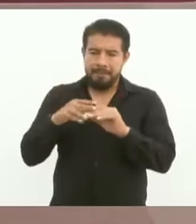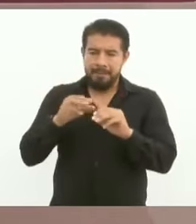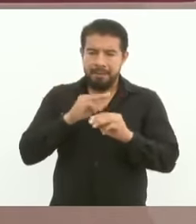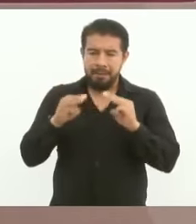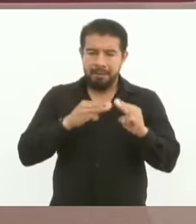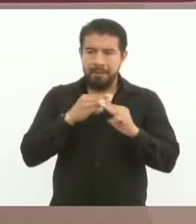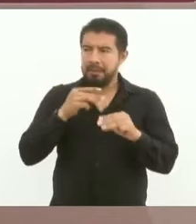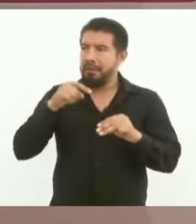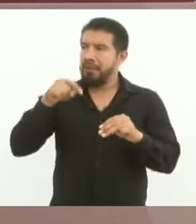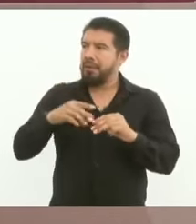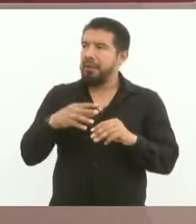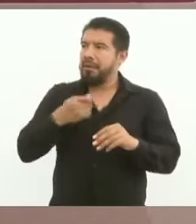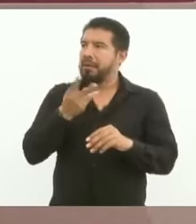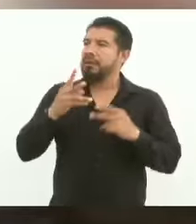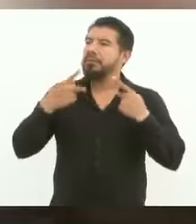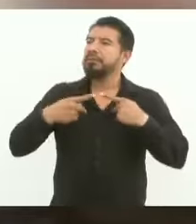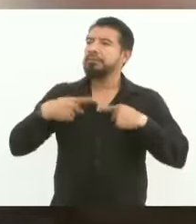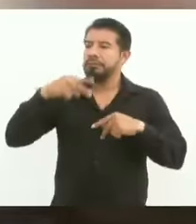son los mexicanos, ¿verdad?